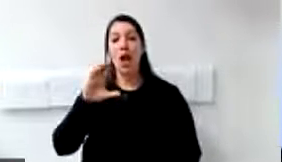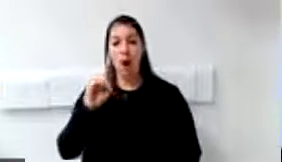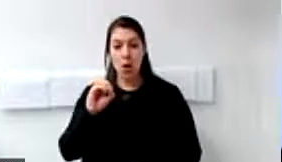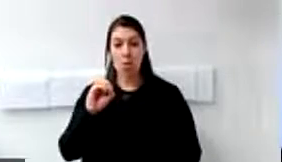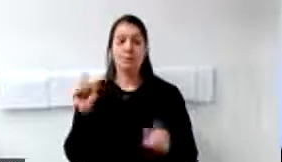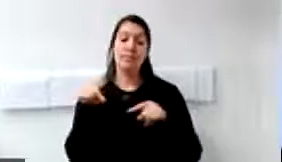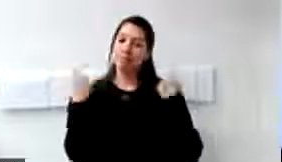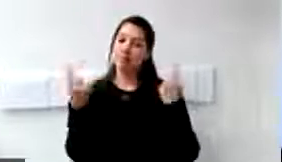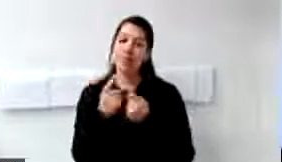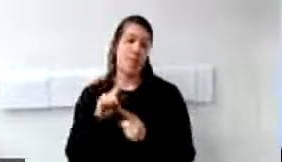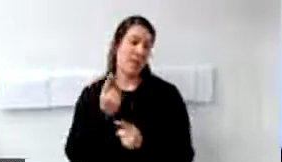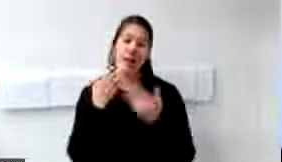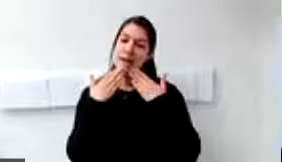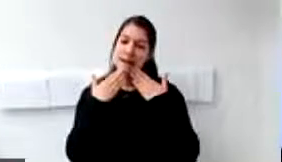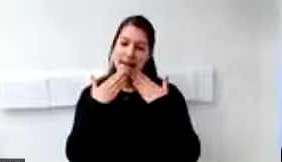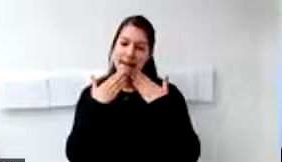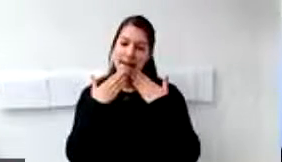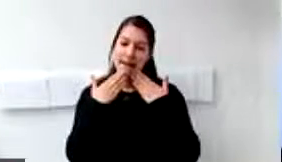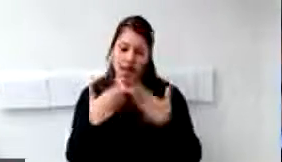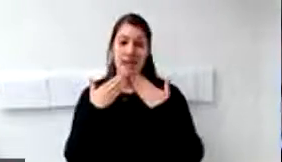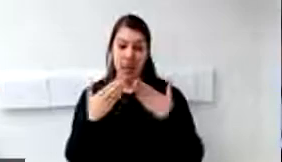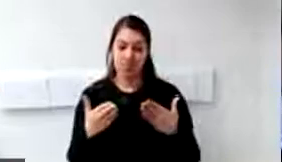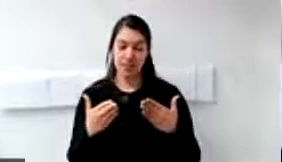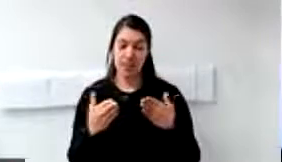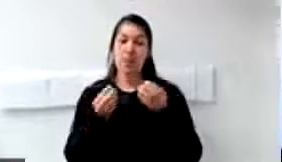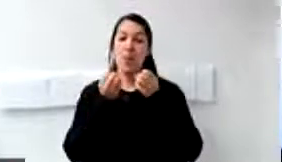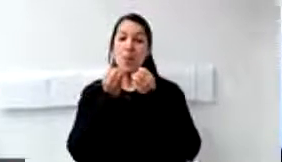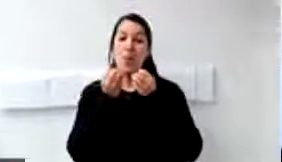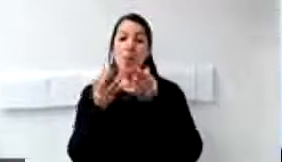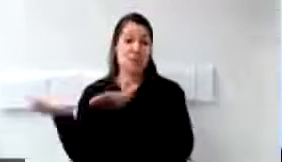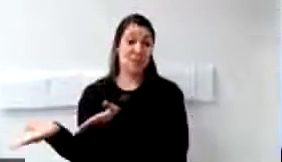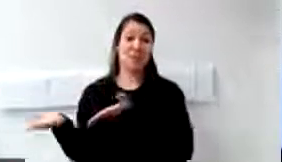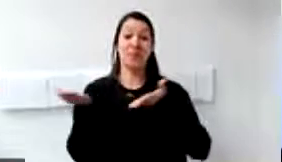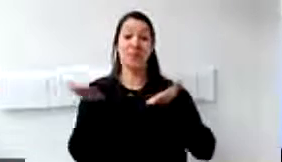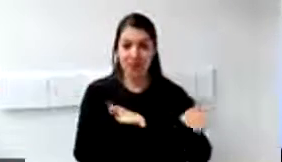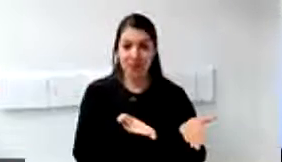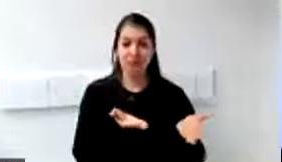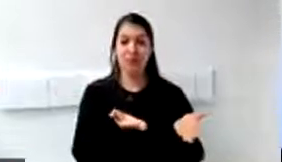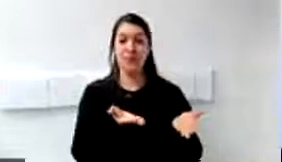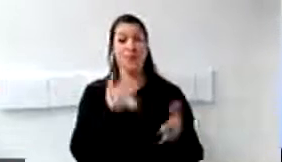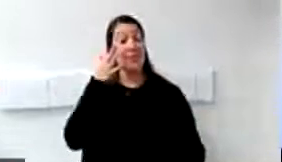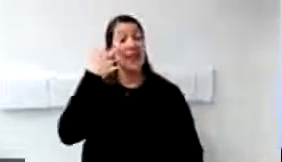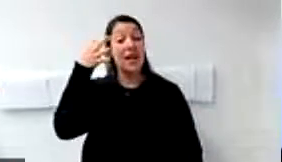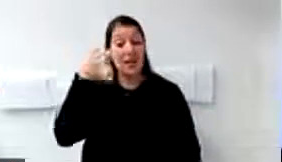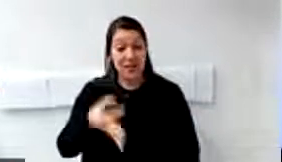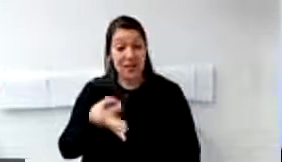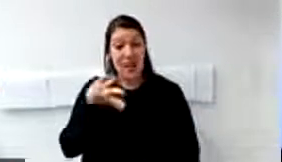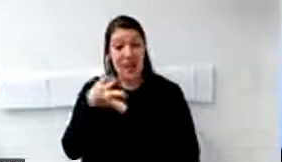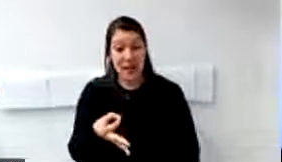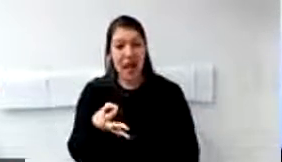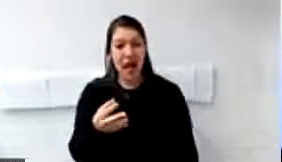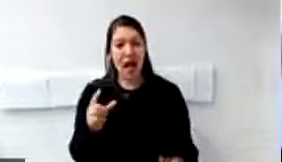Bueno, primero agradecer también por la invitación. La verdad que nos vamos